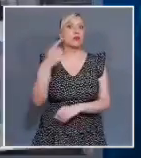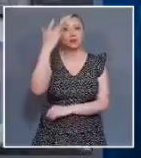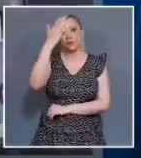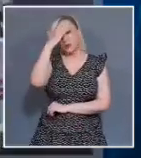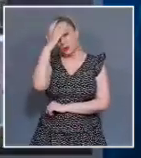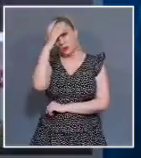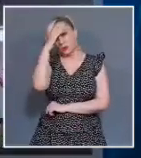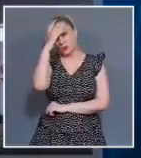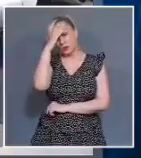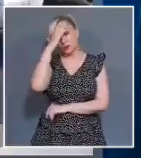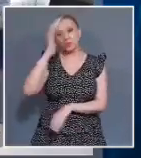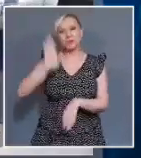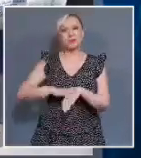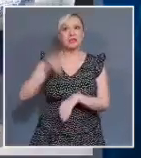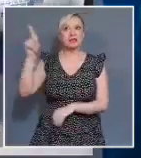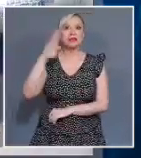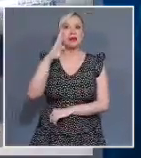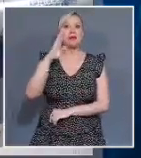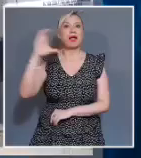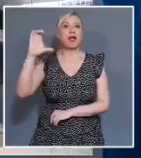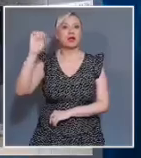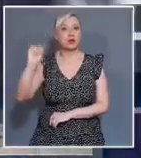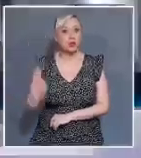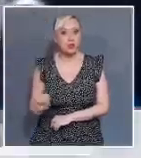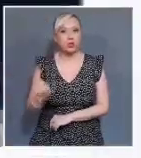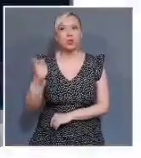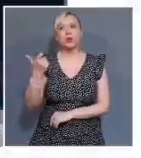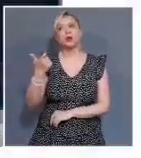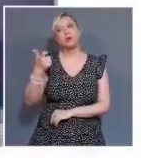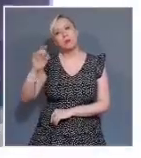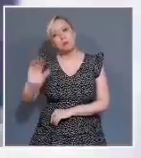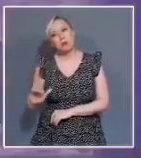registran en Baja California Sur y los más bajos en Chihuahua.